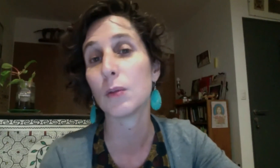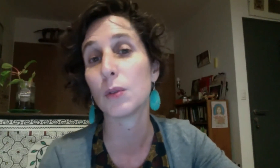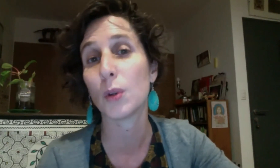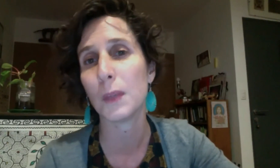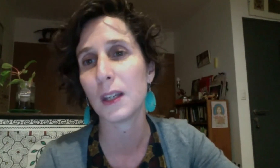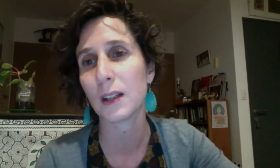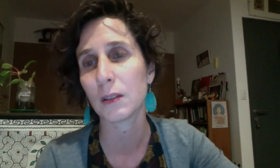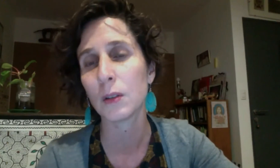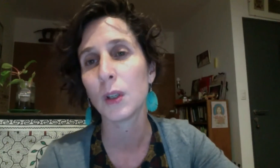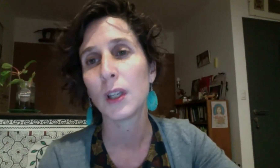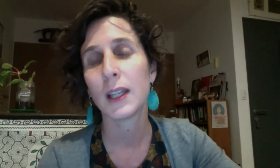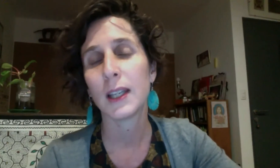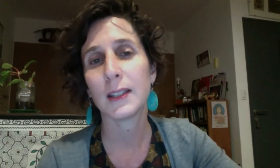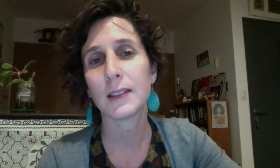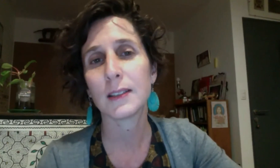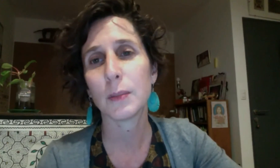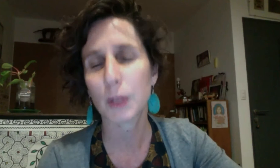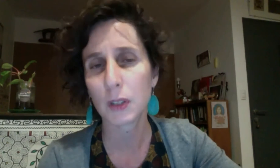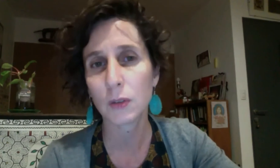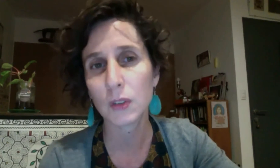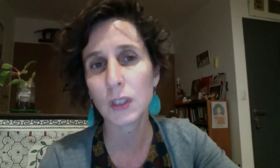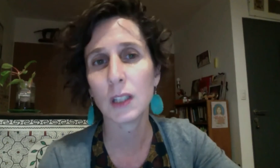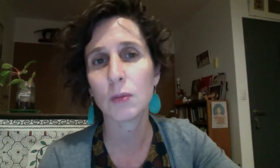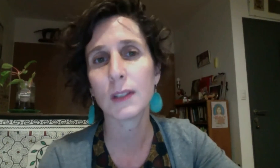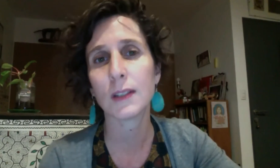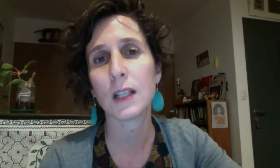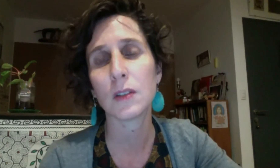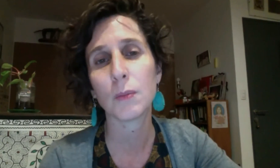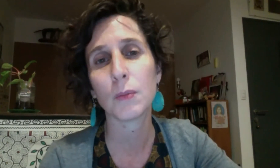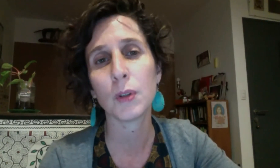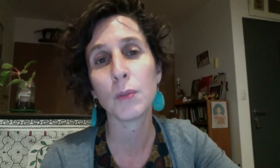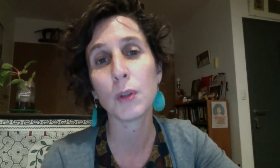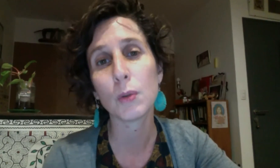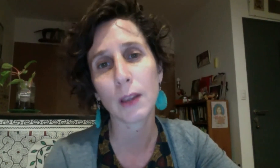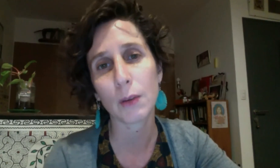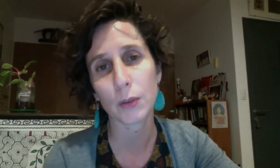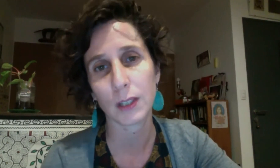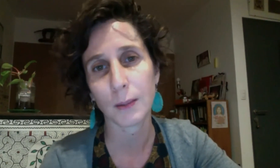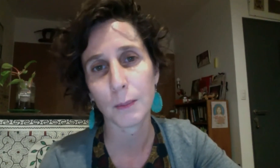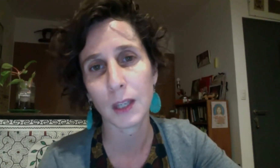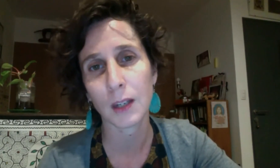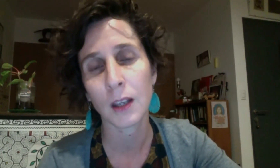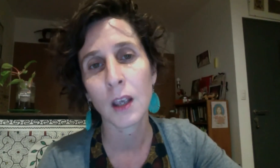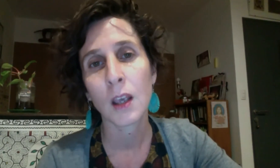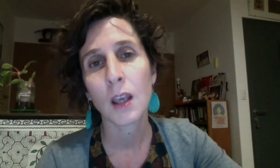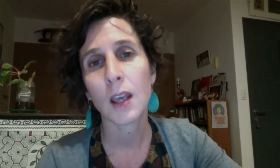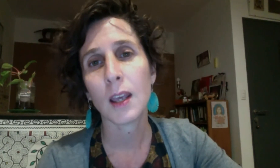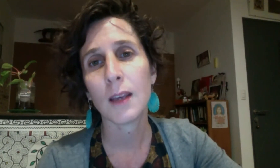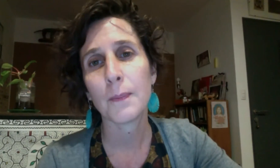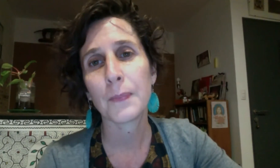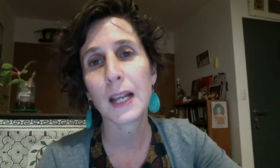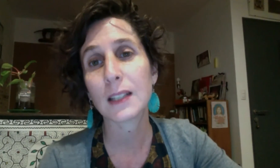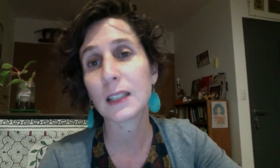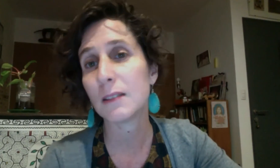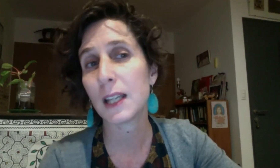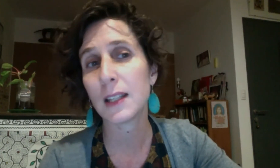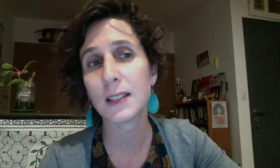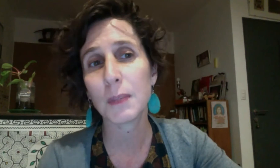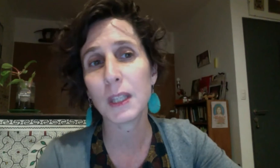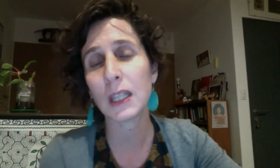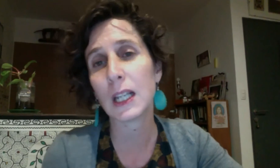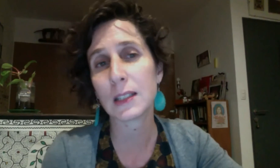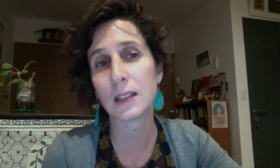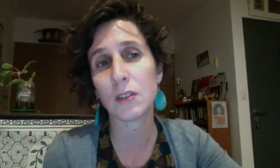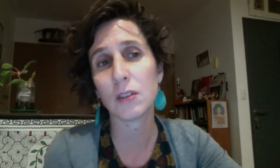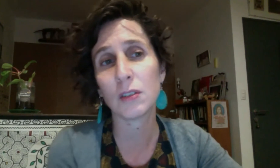ya en autonomía, ¿no? Porque es una selección muy, muy cuidadosa también. Las actividades